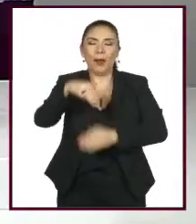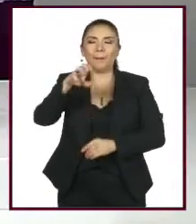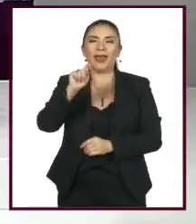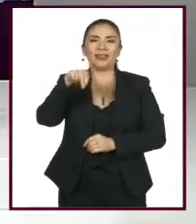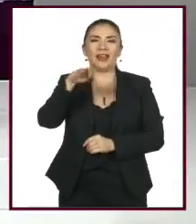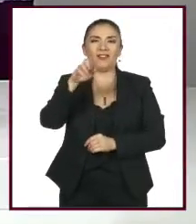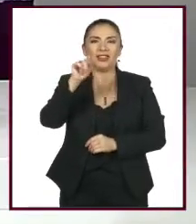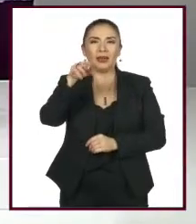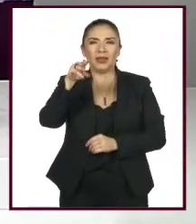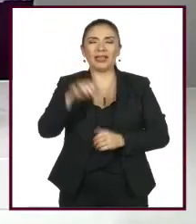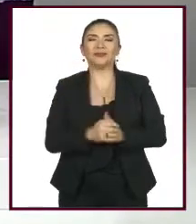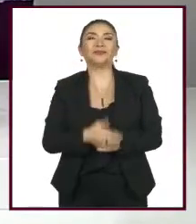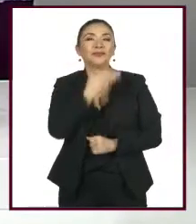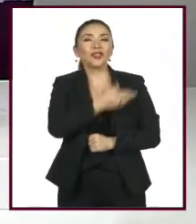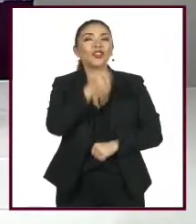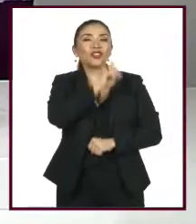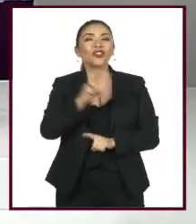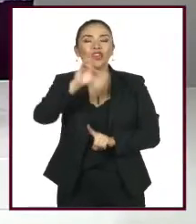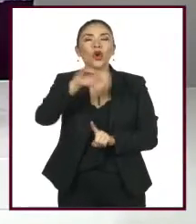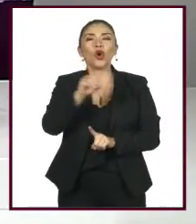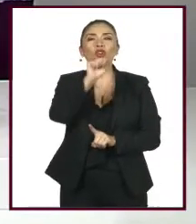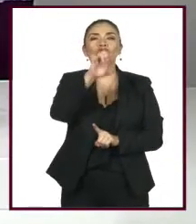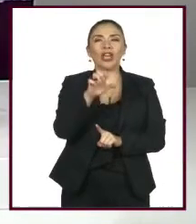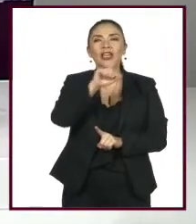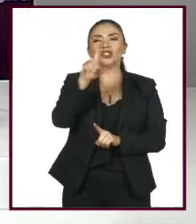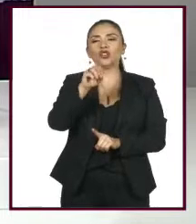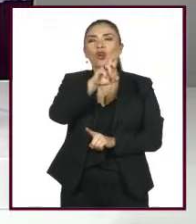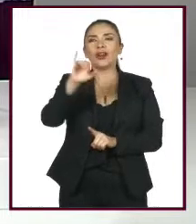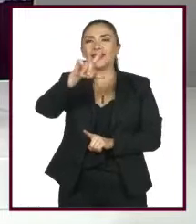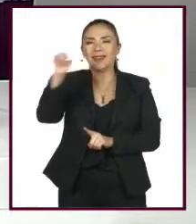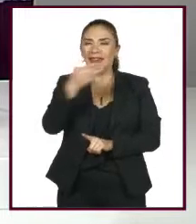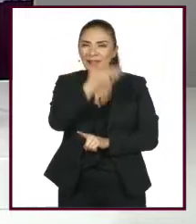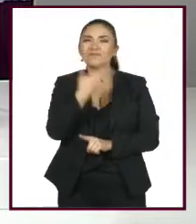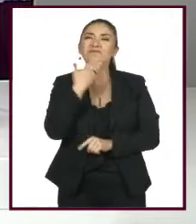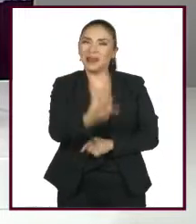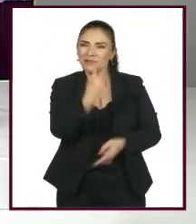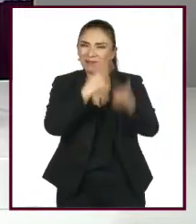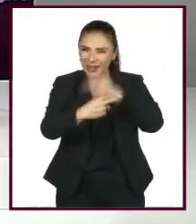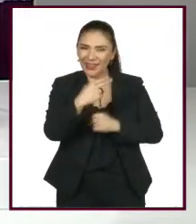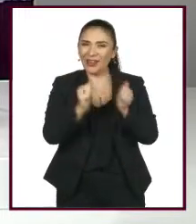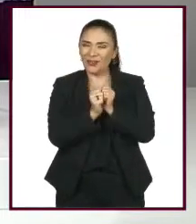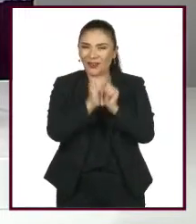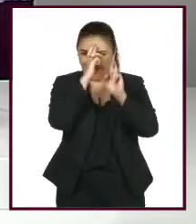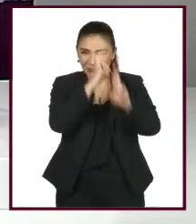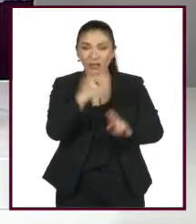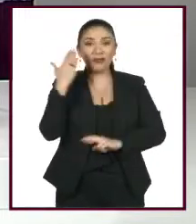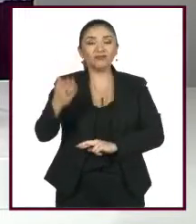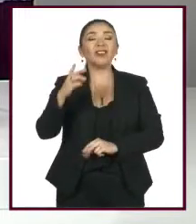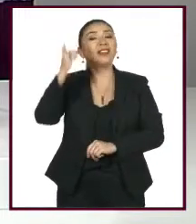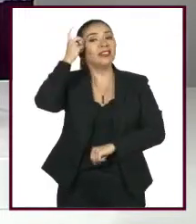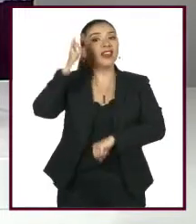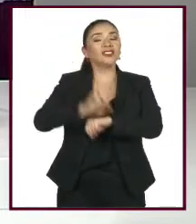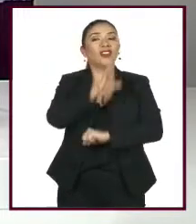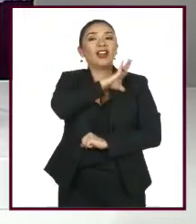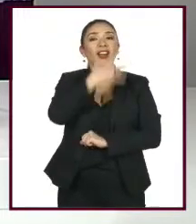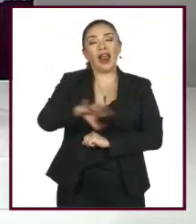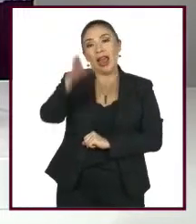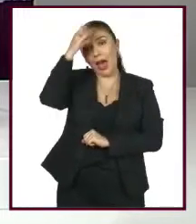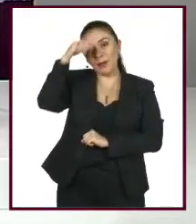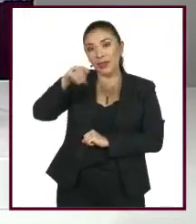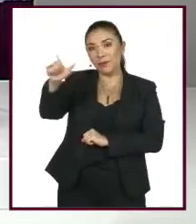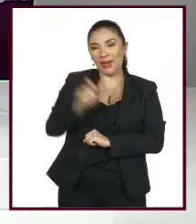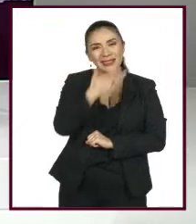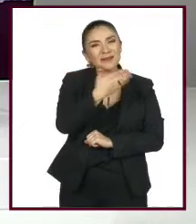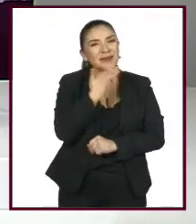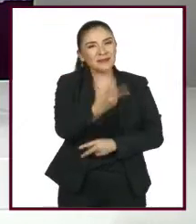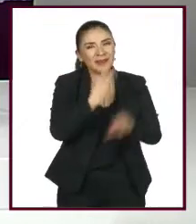nos acompaña el doctor José Antonio Zorrilla Dosal, a quien le damos una cordial bienvenida en nombre de la Dirección General Aprende MX. Doctor